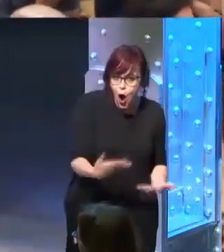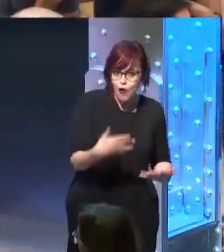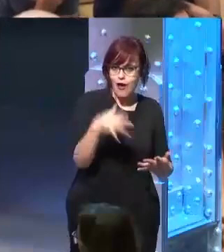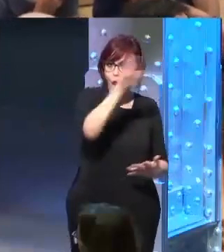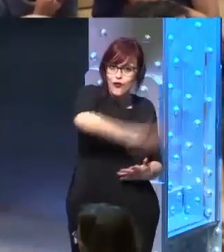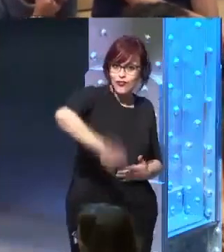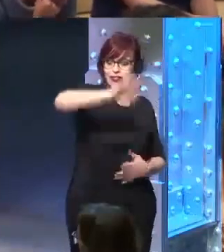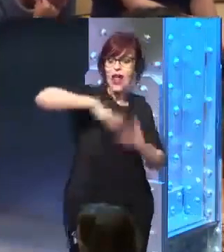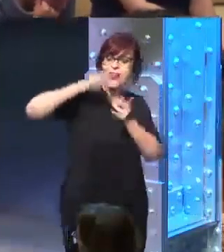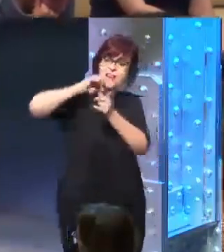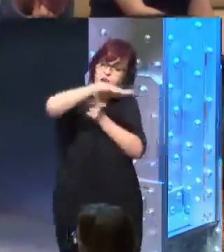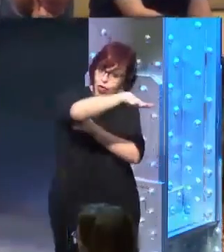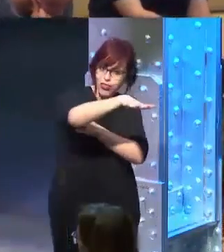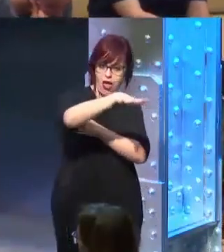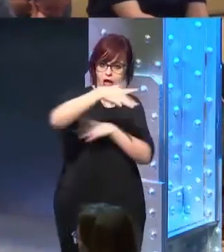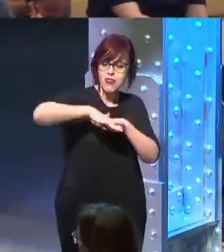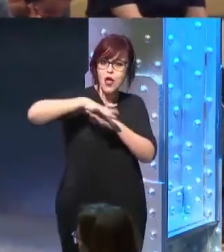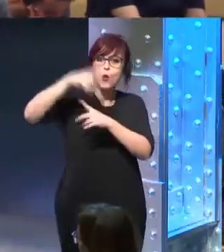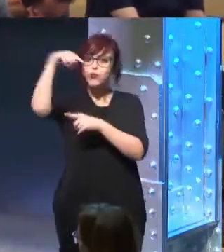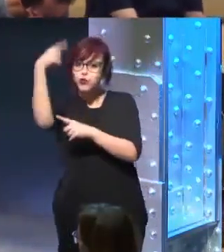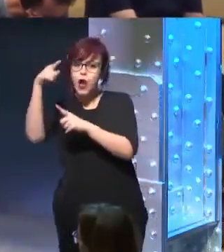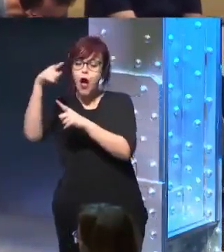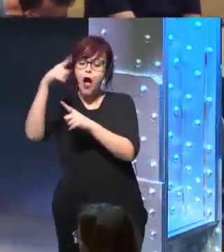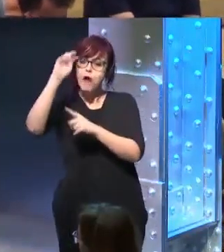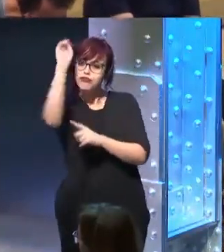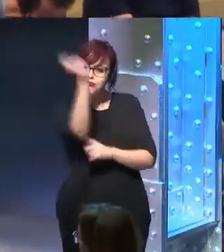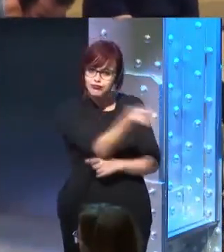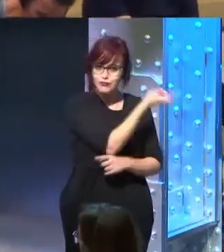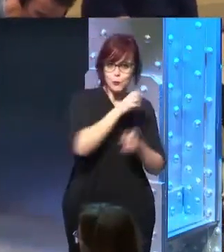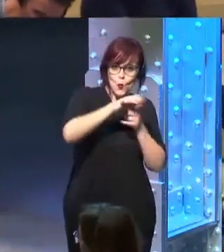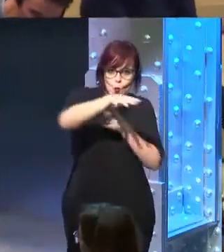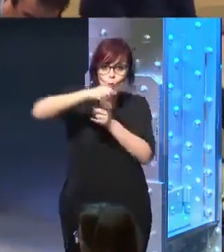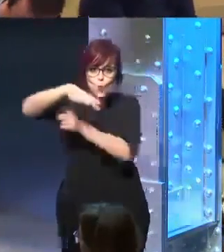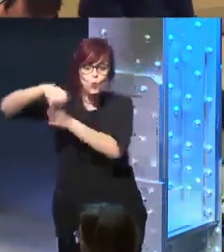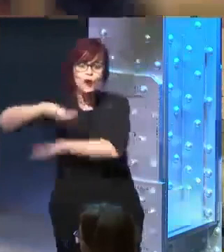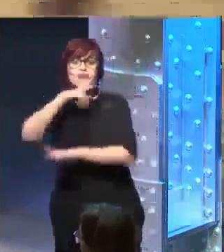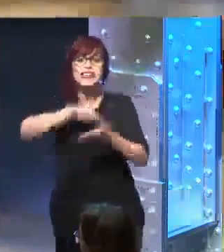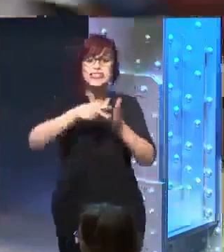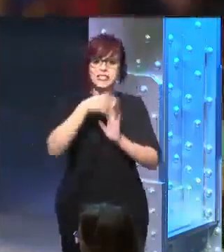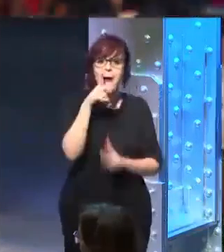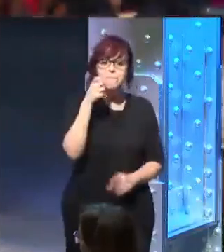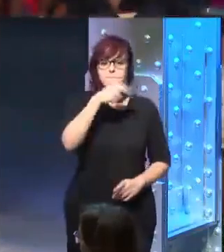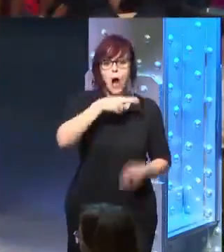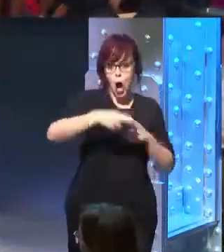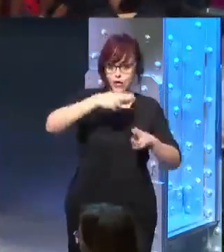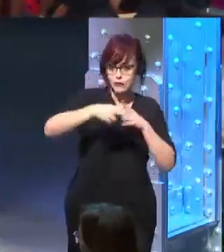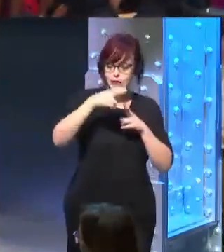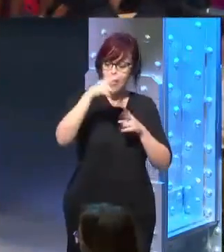también en nuestro sistema político, pero sin duda el sistema político ha ido desbancando muchas de